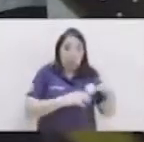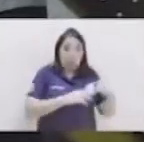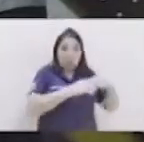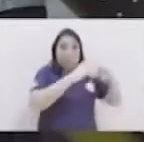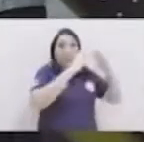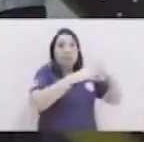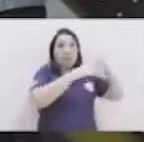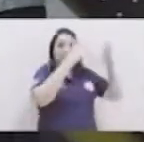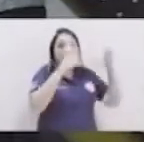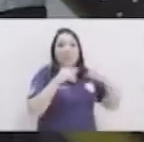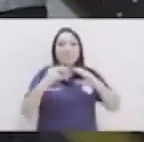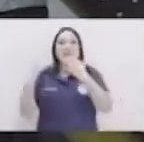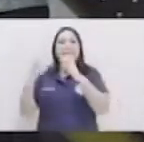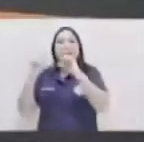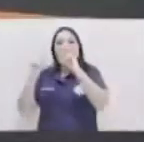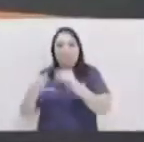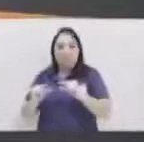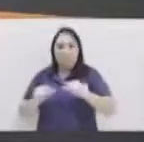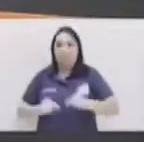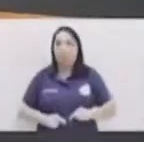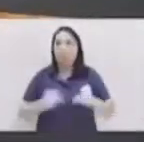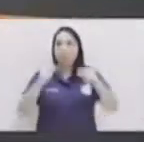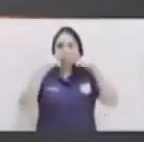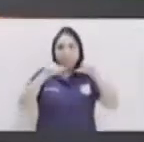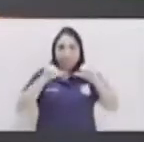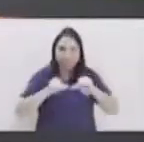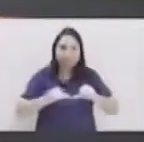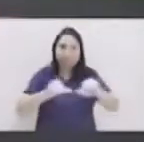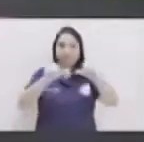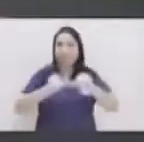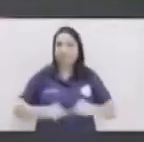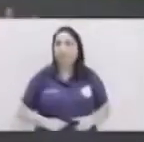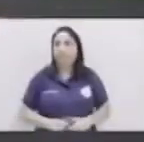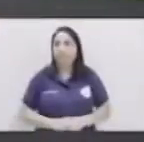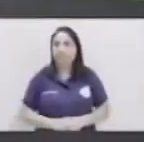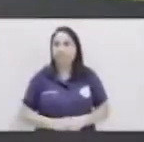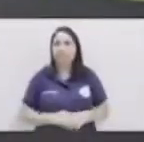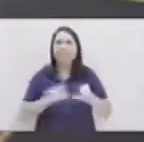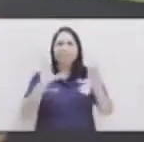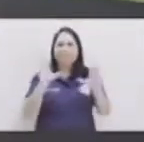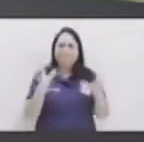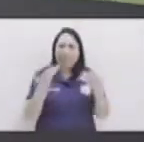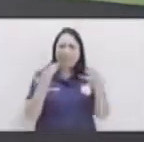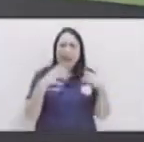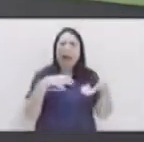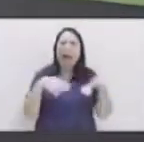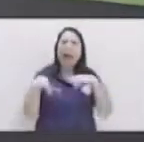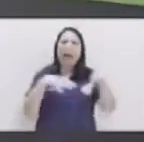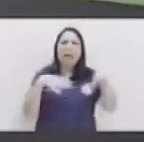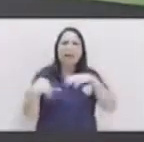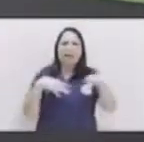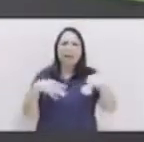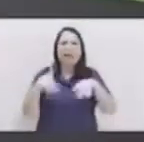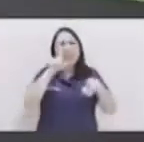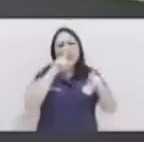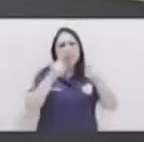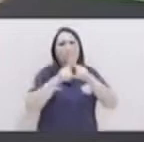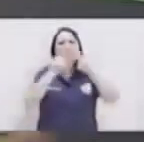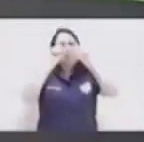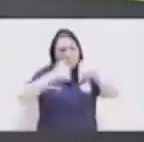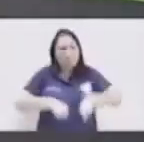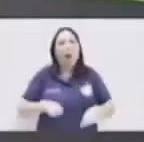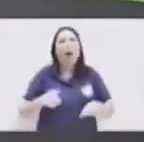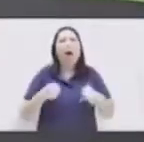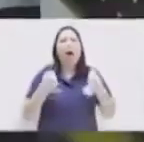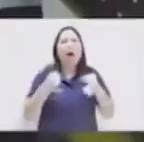otro. Y entonces ahora vamos a continuar para ver qué más actividades o qué es lo que realmente tenemos que